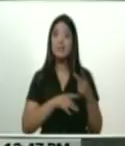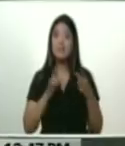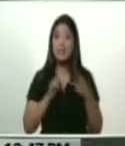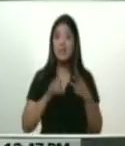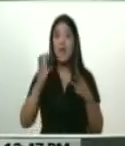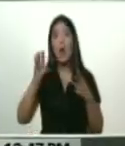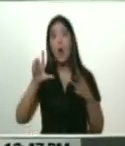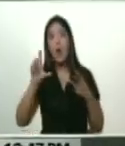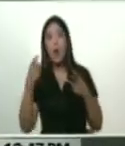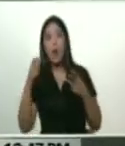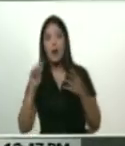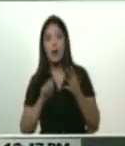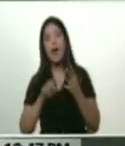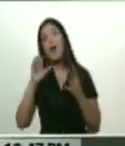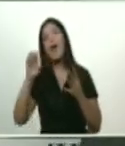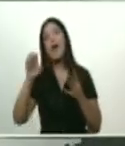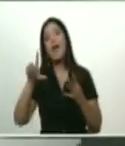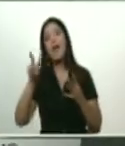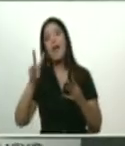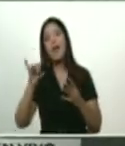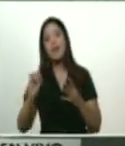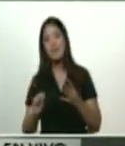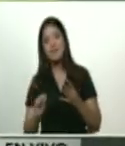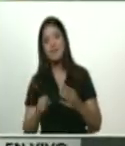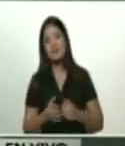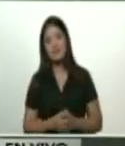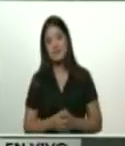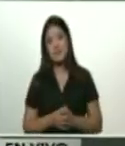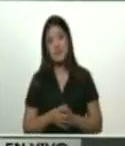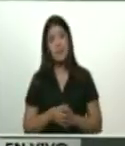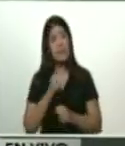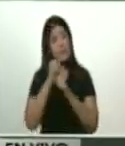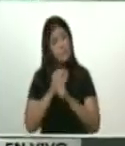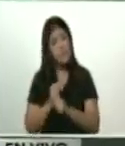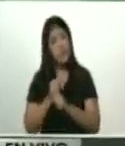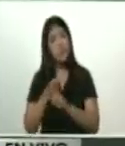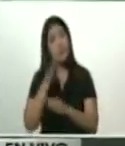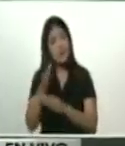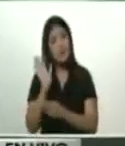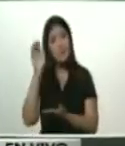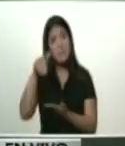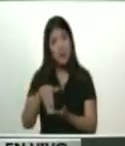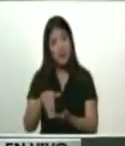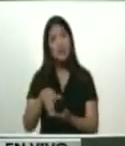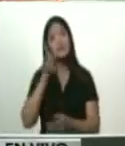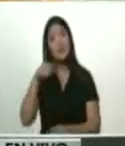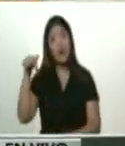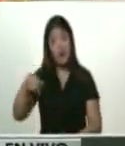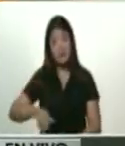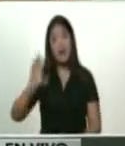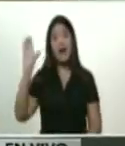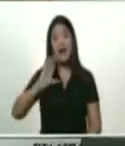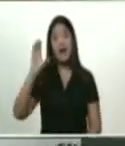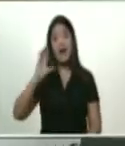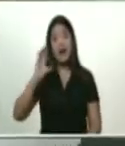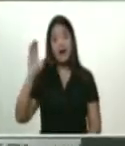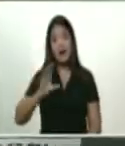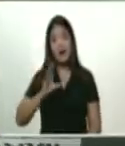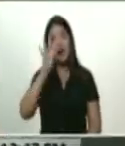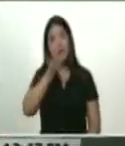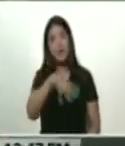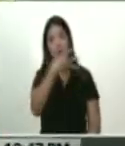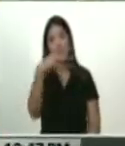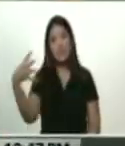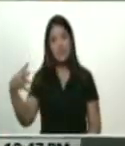Tañón, Elvis Crespo, Omar Enrique y Alquilado. Los esperamos en Maracay y también los esperamos aquí en Caracas con la agenda